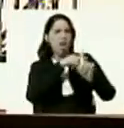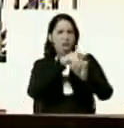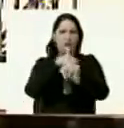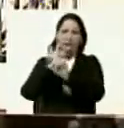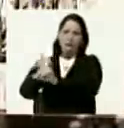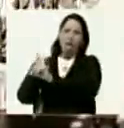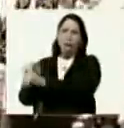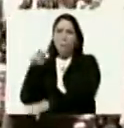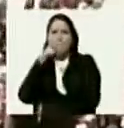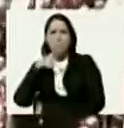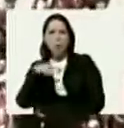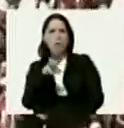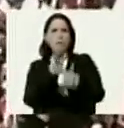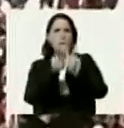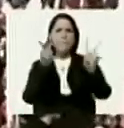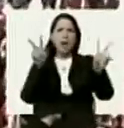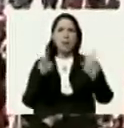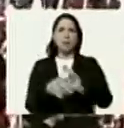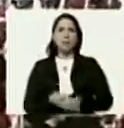a la paz,